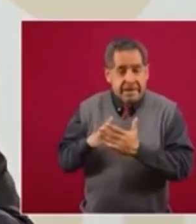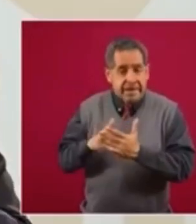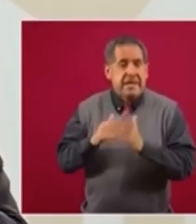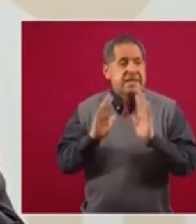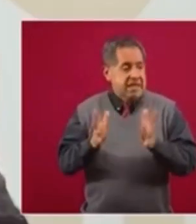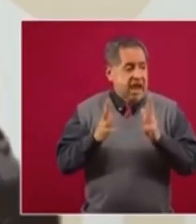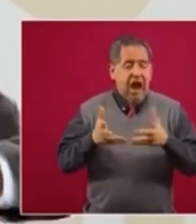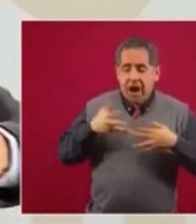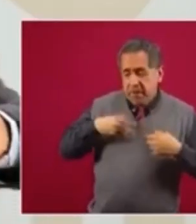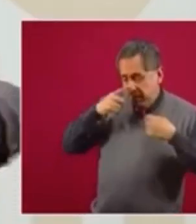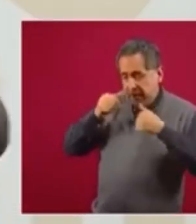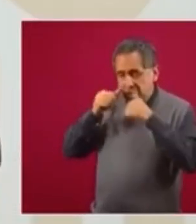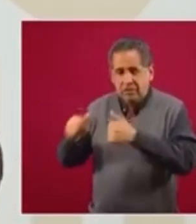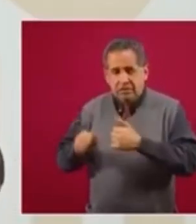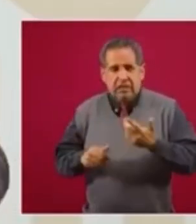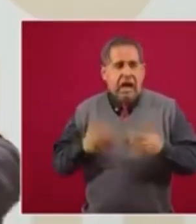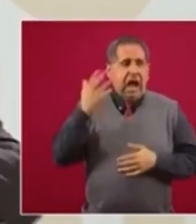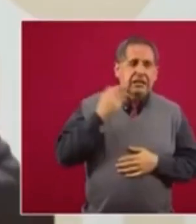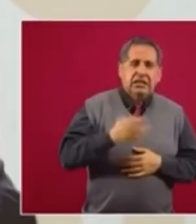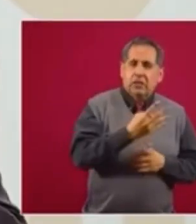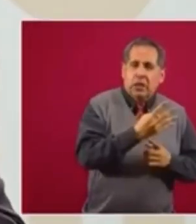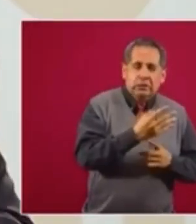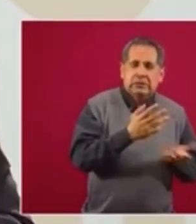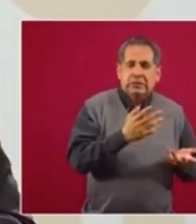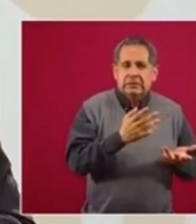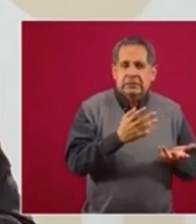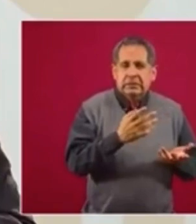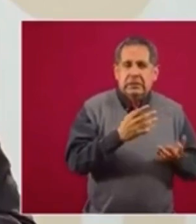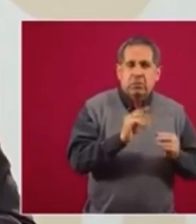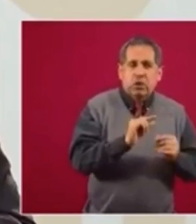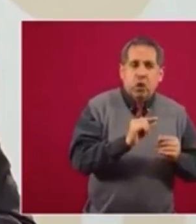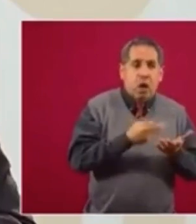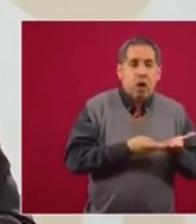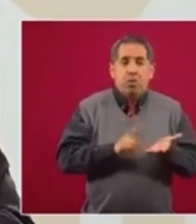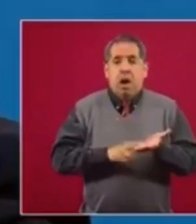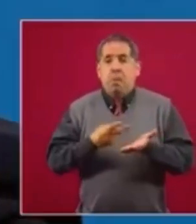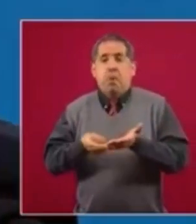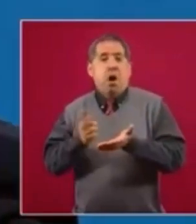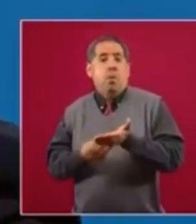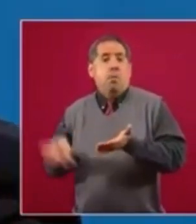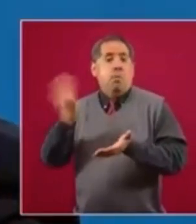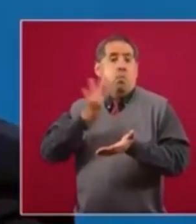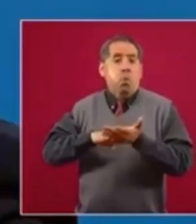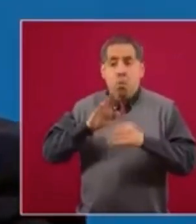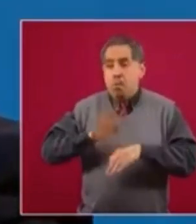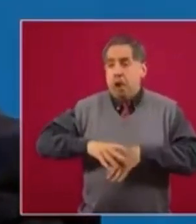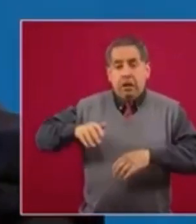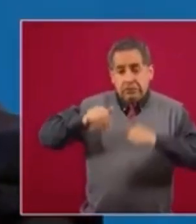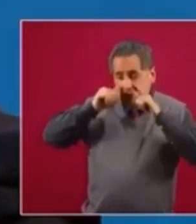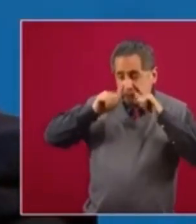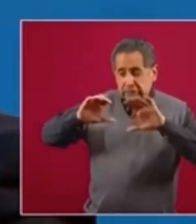decir que creció 4 veces la capacidad hospitalaria para el tratamiento